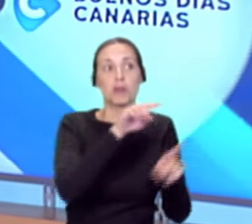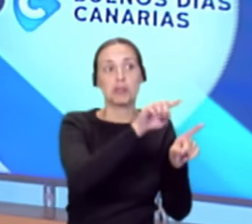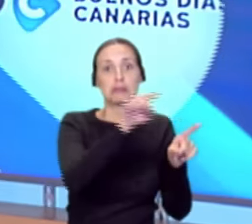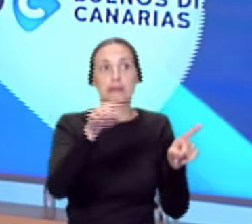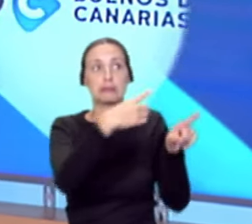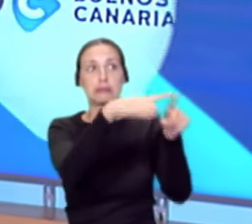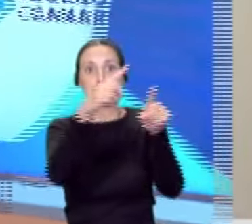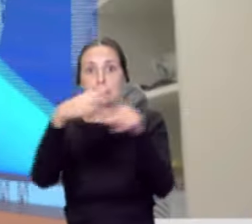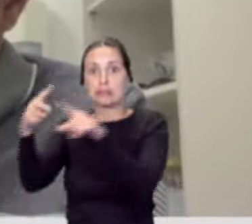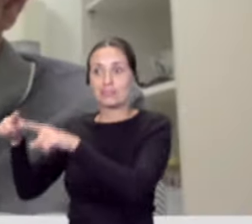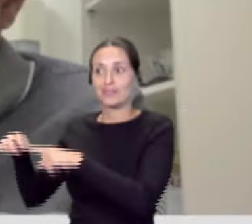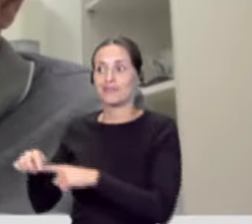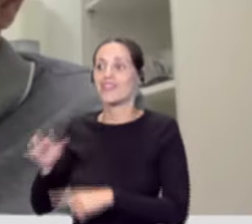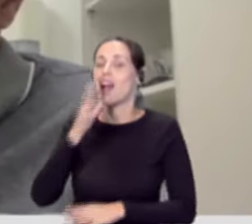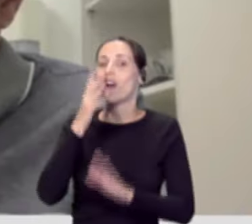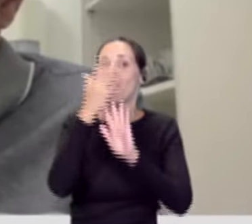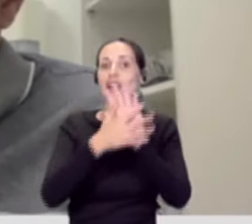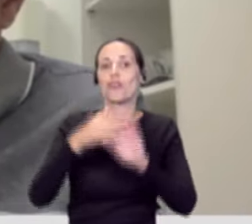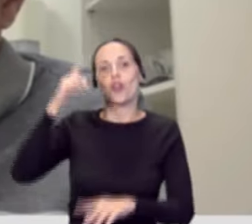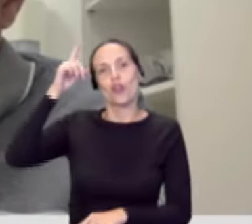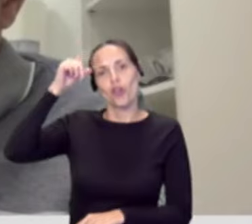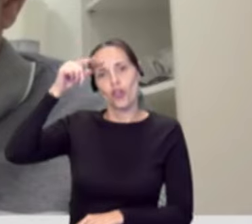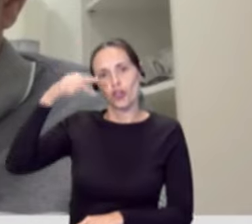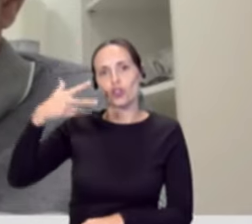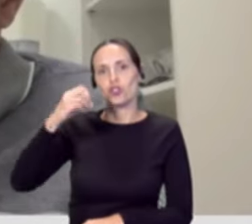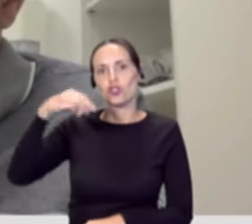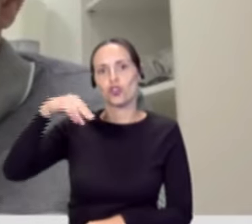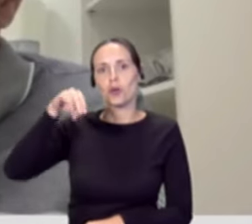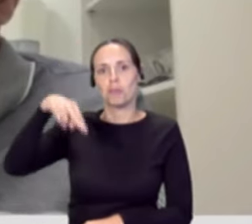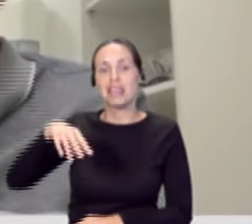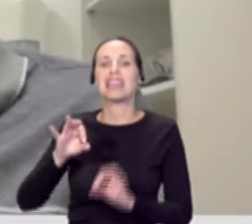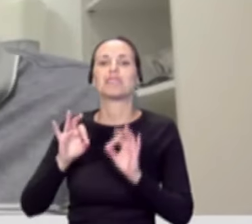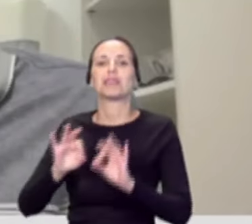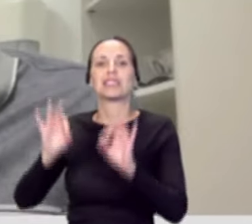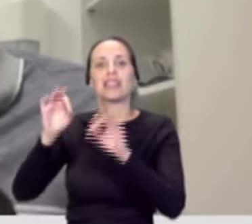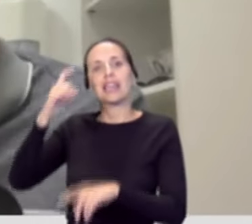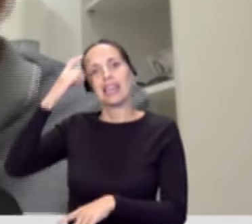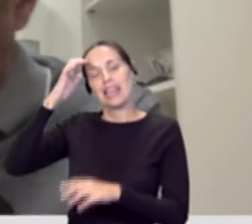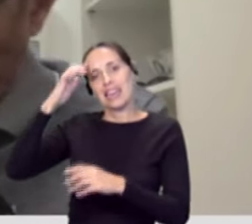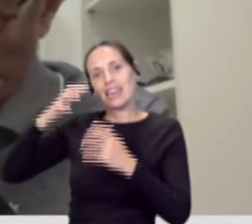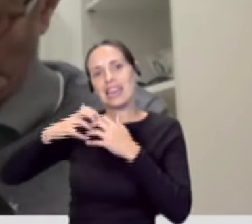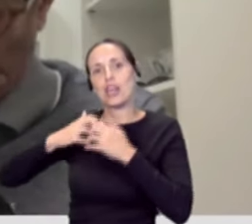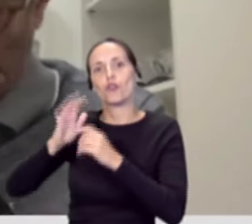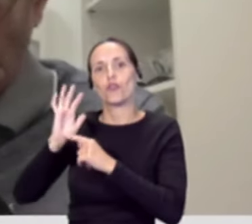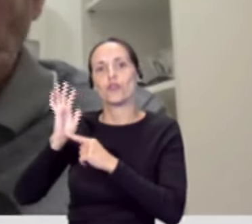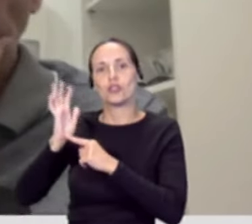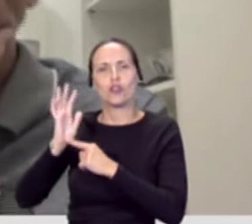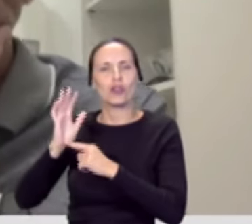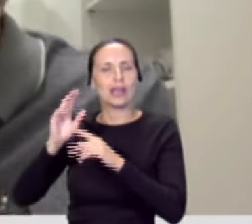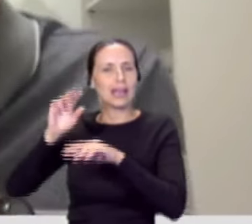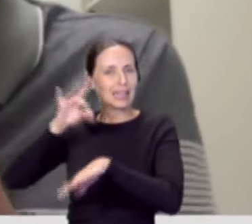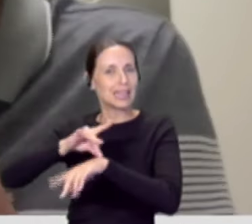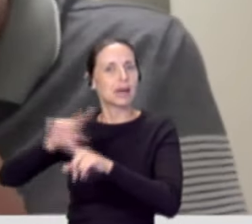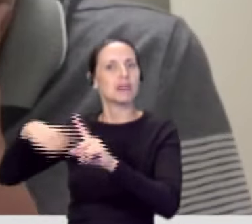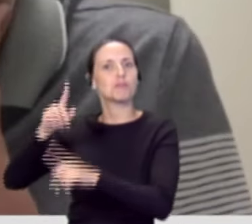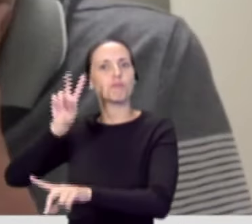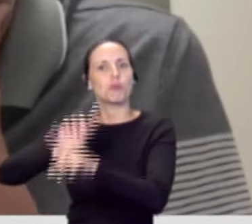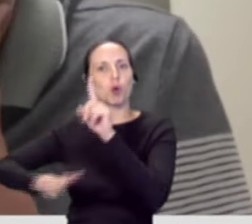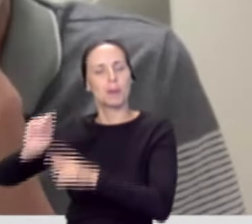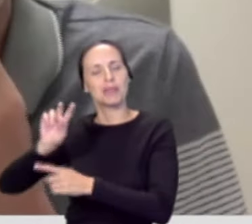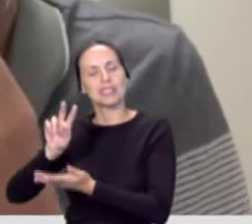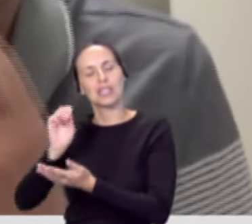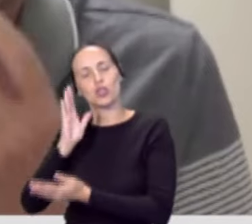esta hora de la mañana con el doctor Chomin Navajas, que es especialista en neurofisiología clínica y también trastorno del sueño. Buenos días. Hola, buenos